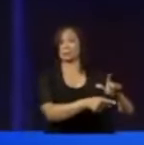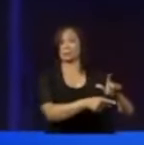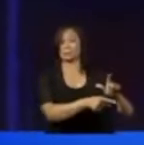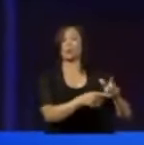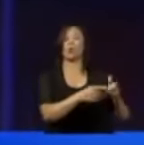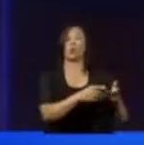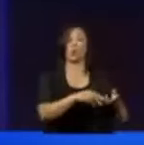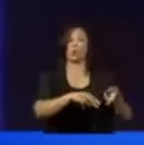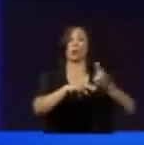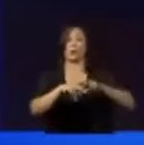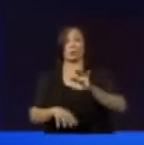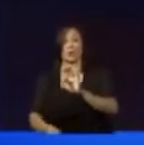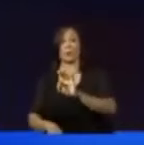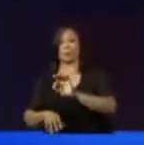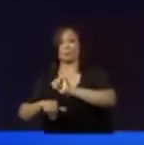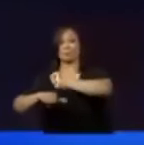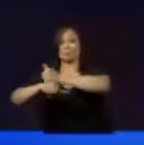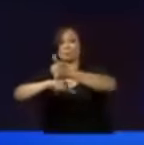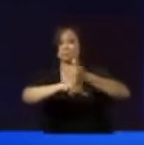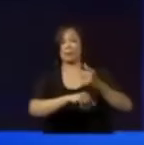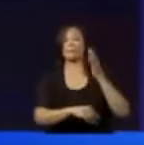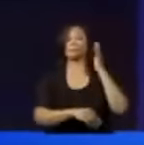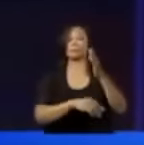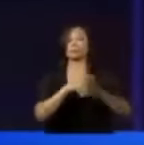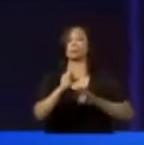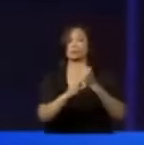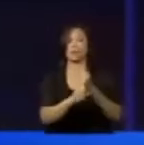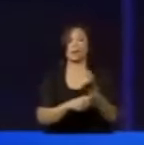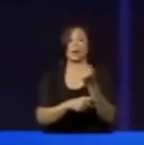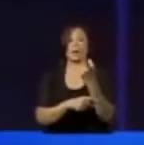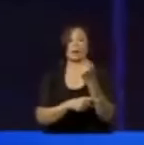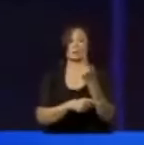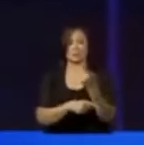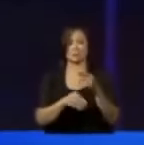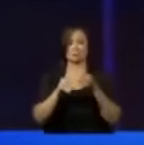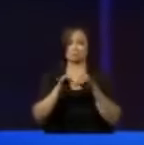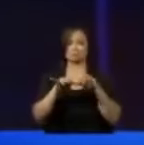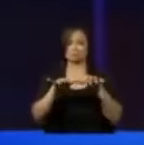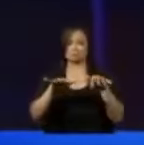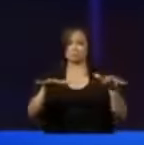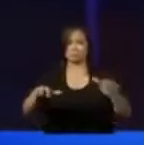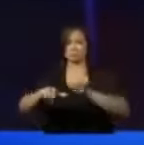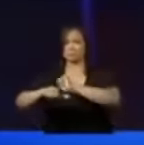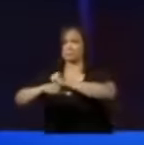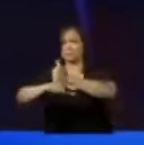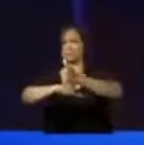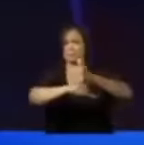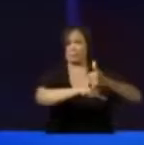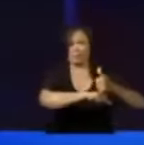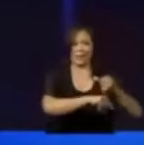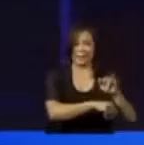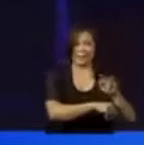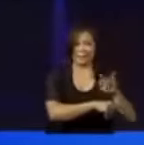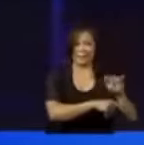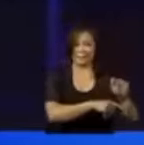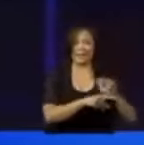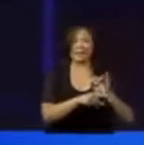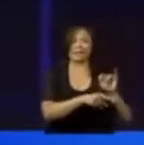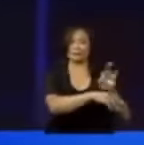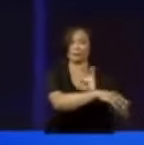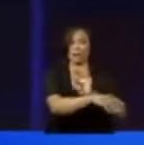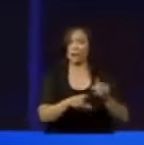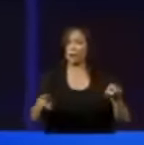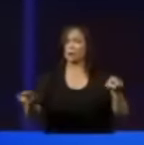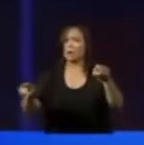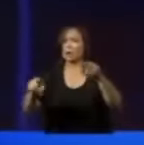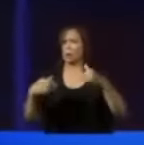hoy son 9 y el año que viene serán 11. La hemos llevado a todo el territorio nacional, y los jóvenes